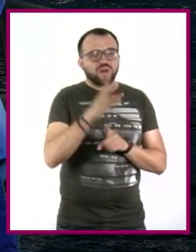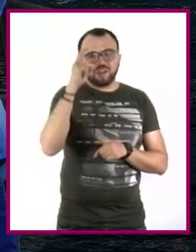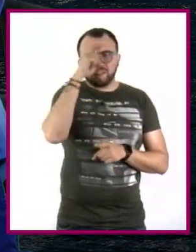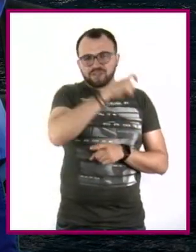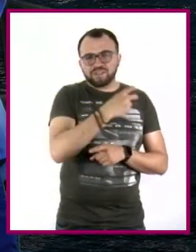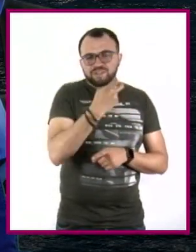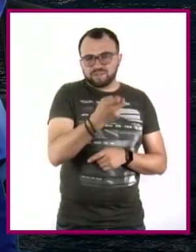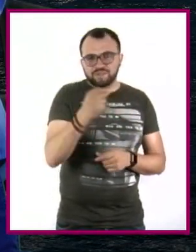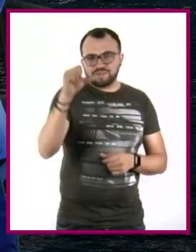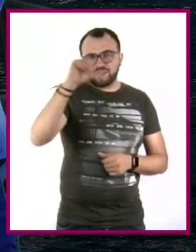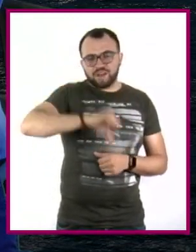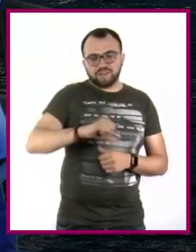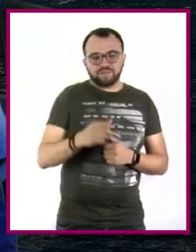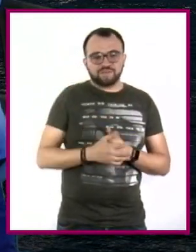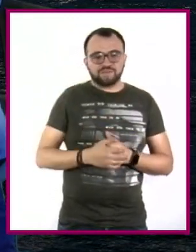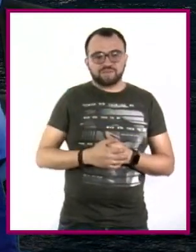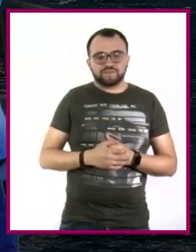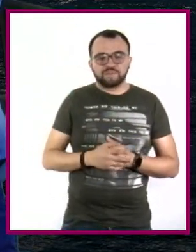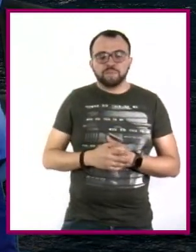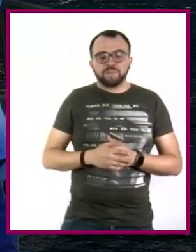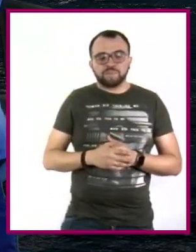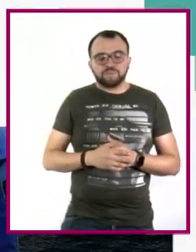actuales? Va.